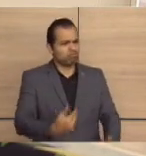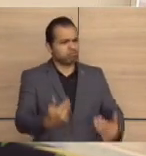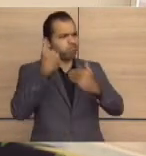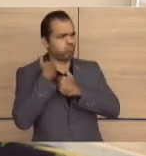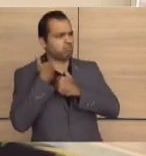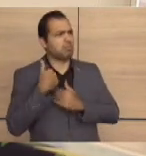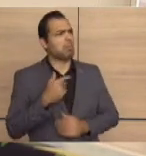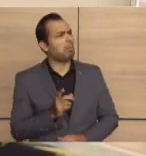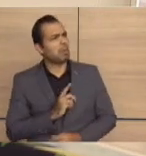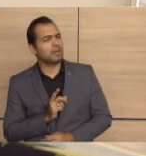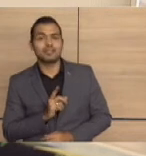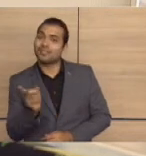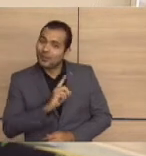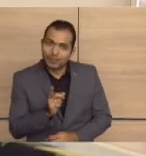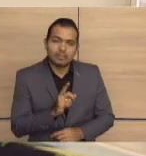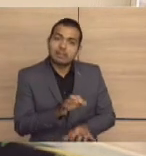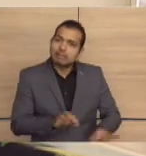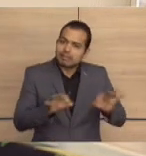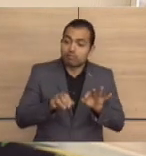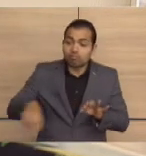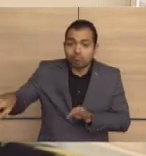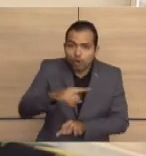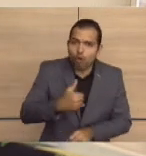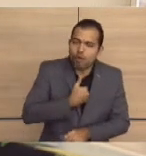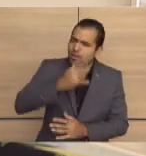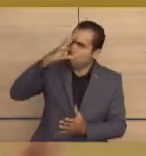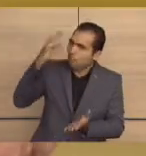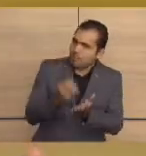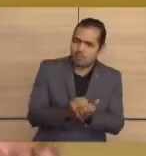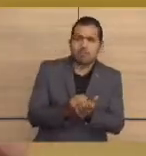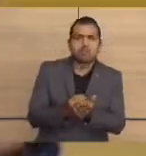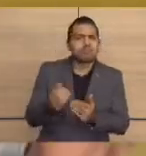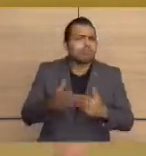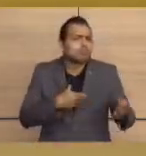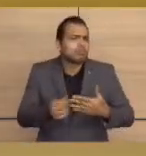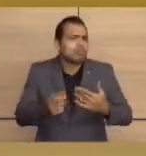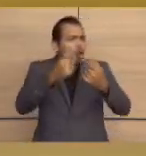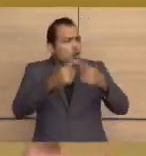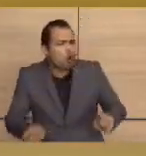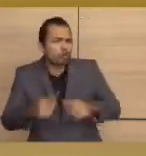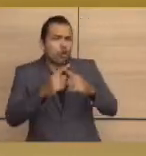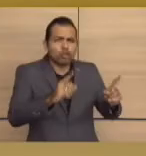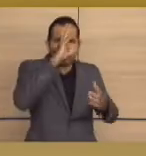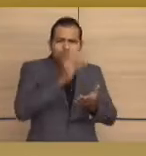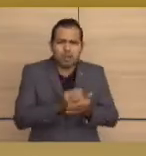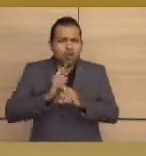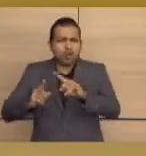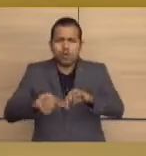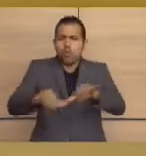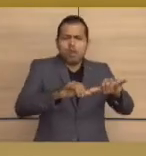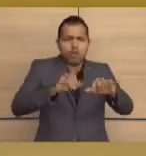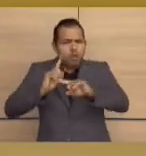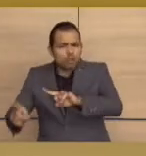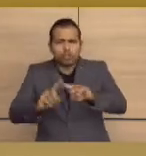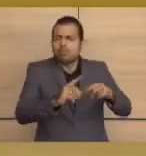sentido, de que tu opinión sí importa, por distinta que sea. Si no importara, hoy no tendríamos liga profesional